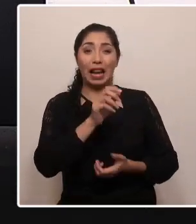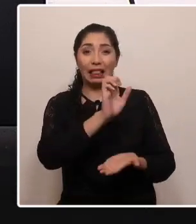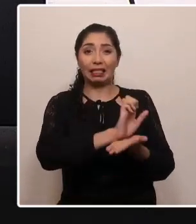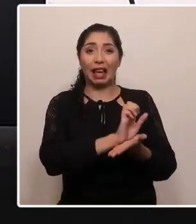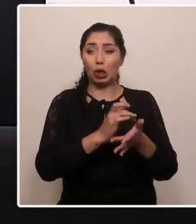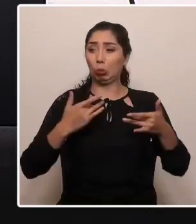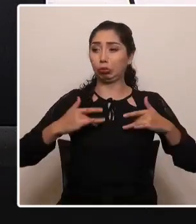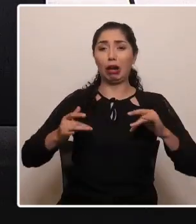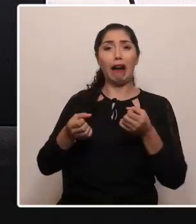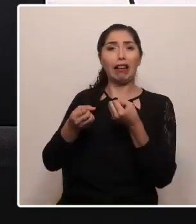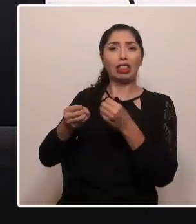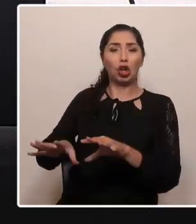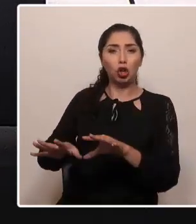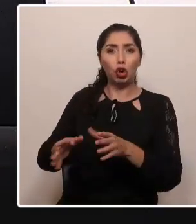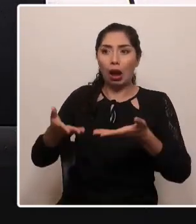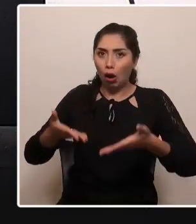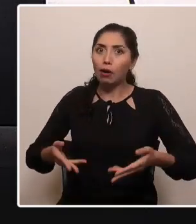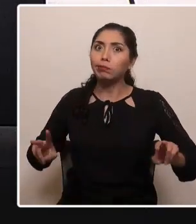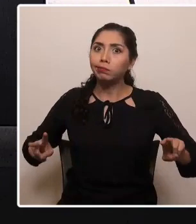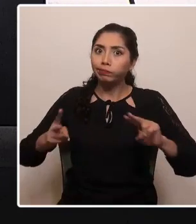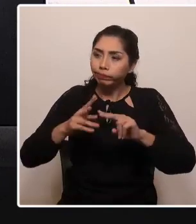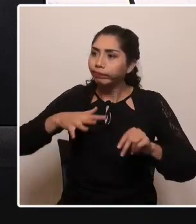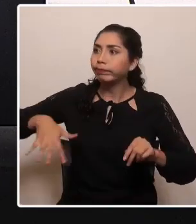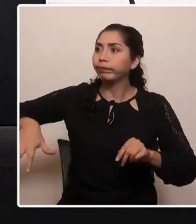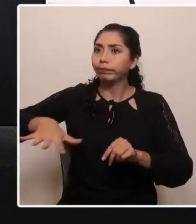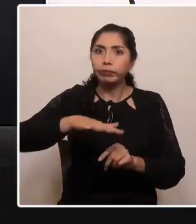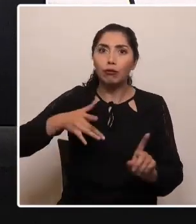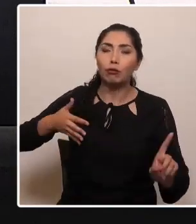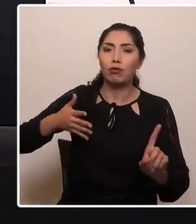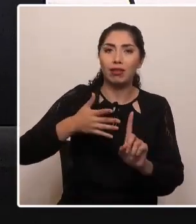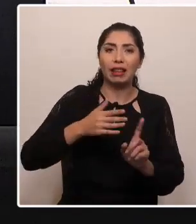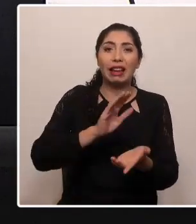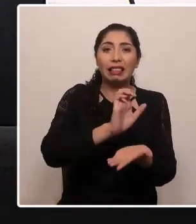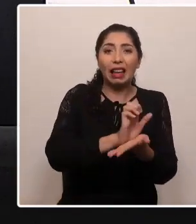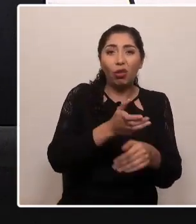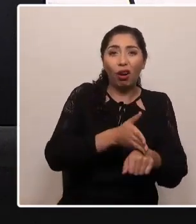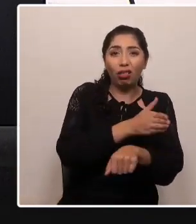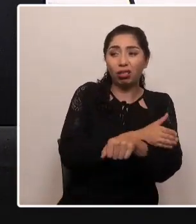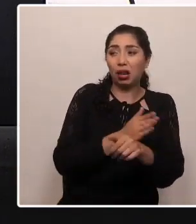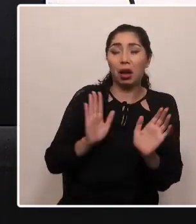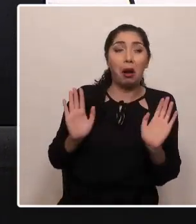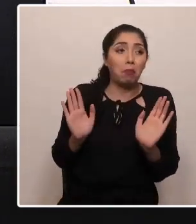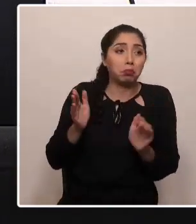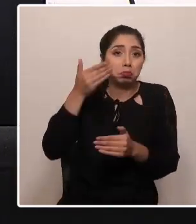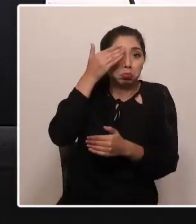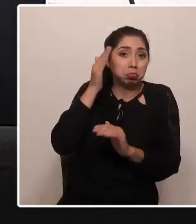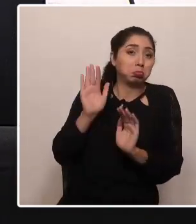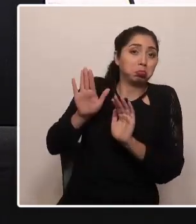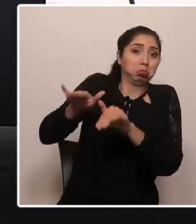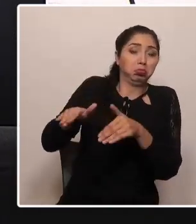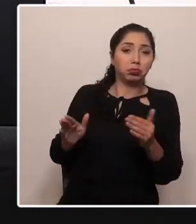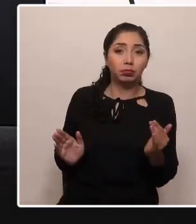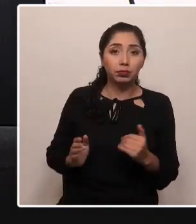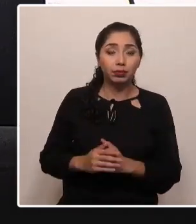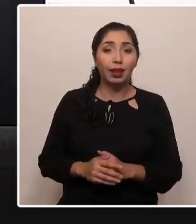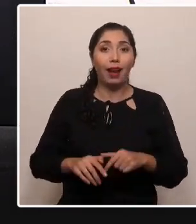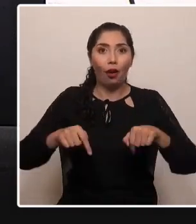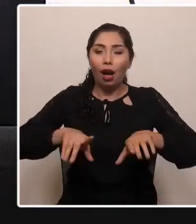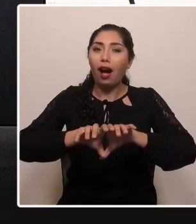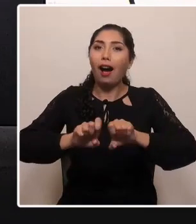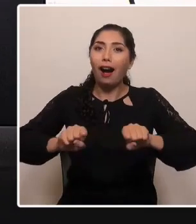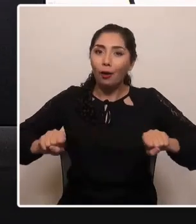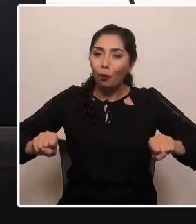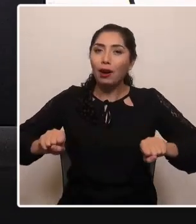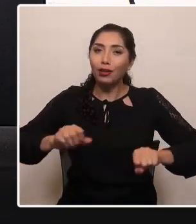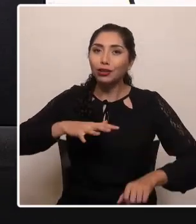ciudades excluyentes, de barrios donde el Estado ha sido un ausente. Y lo haremos desde este pacto social que, sin lugar a dudas, provocará